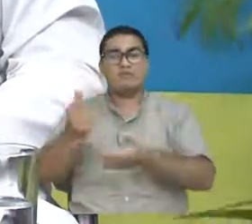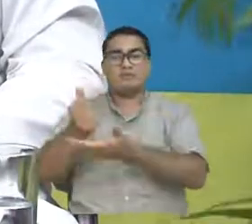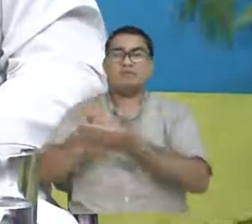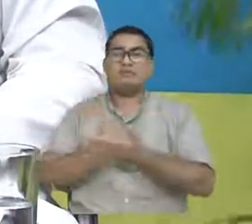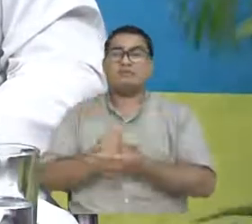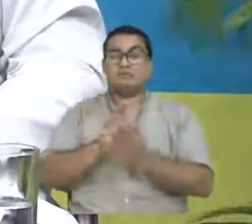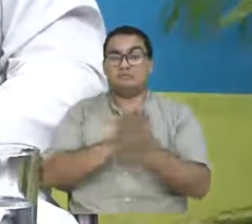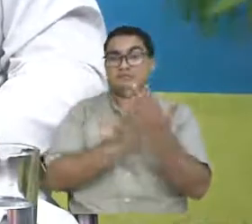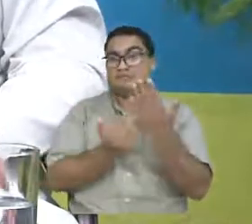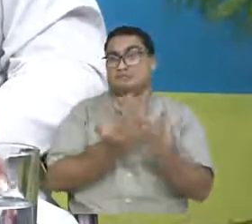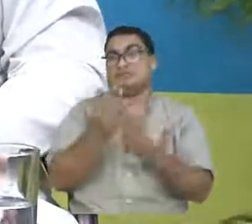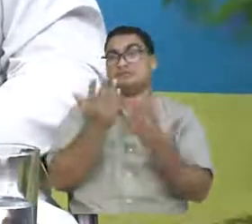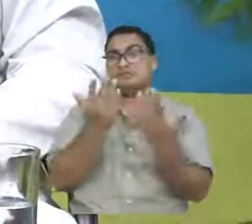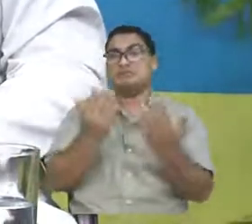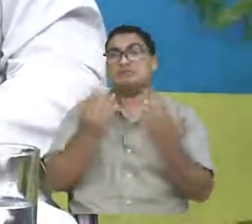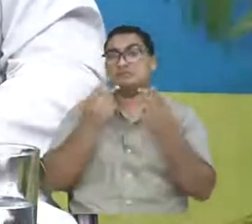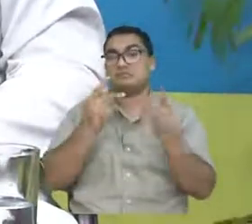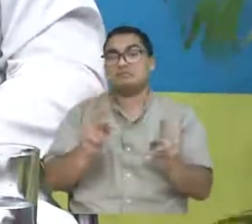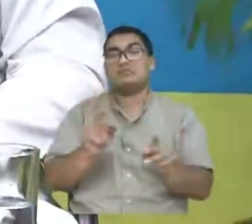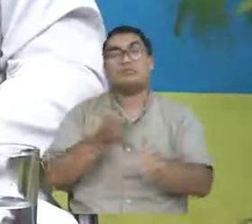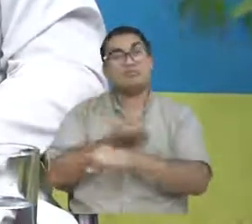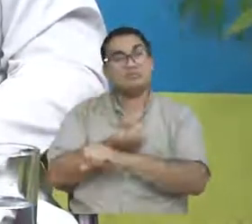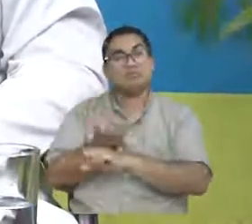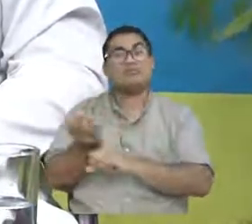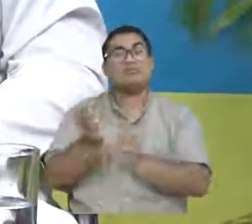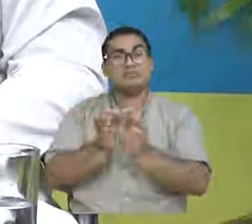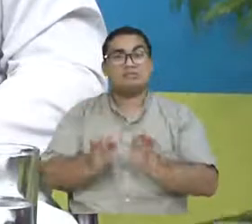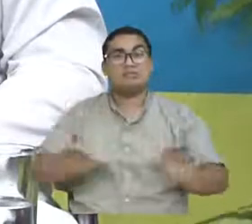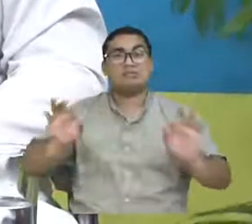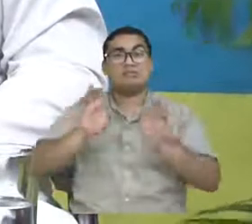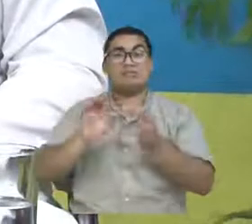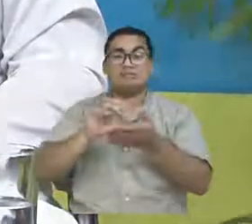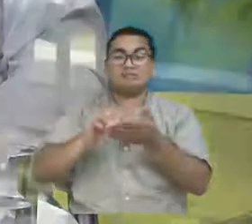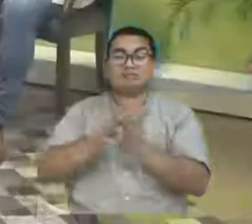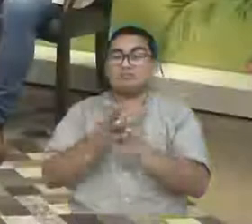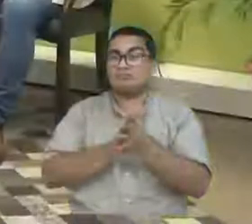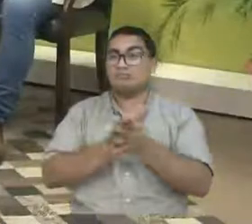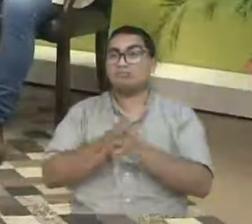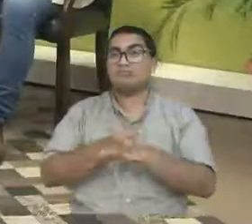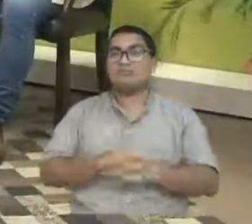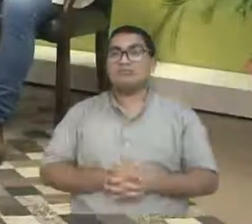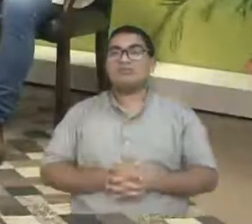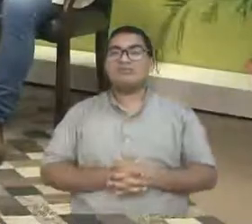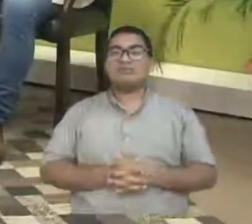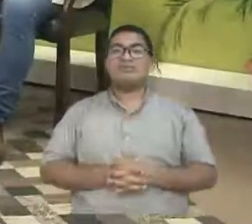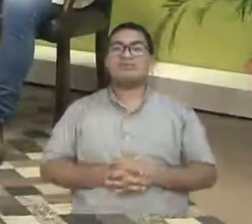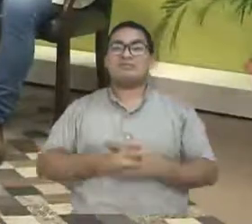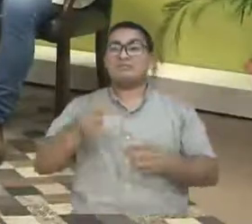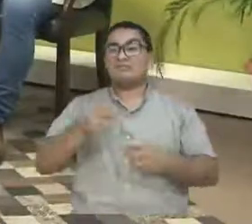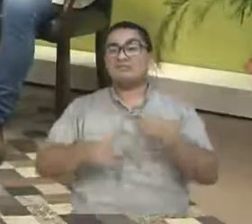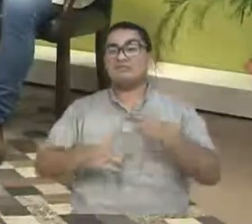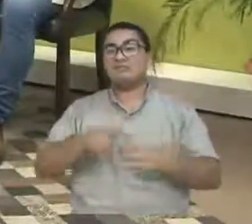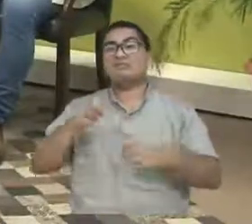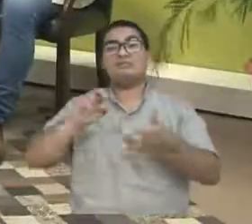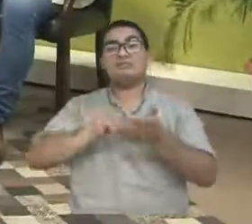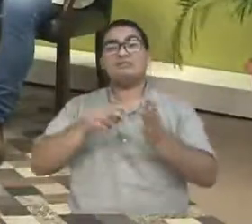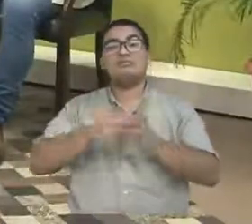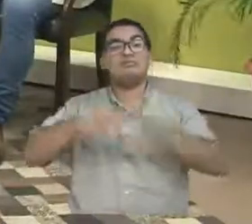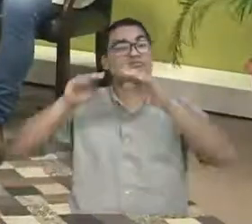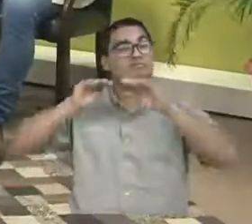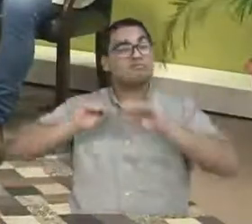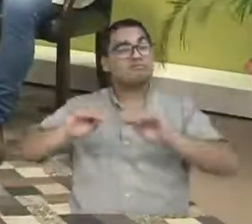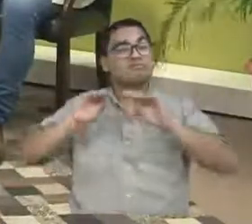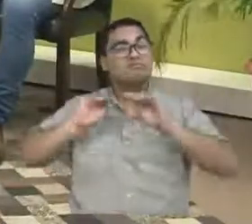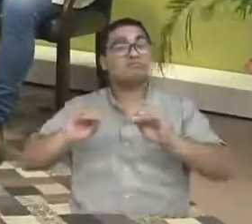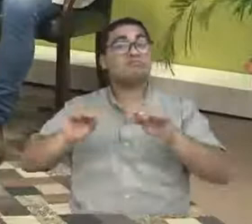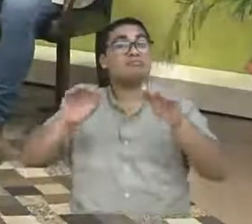manos, pero no es lo más recomendable. Como todo problema nos deja una enseñanza, doctor. Con esto que estamos viviendo actualmente